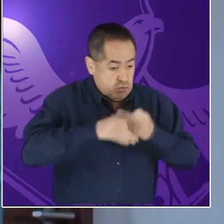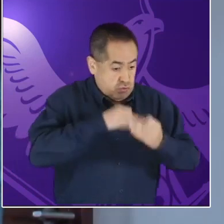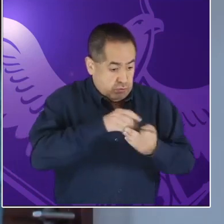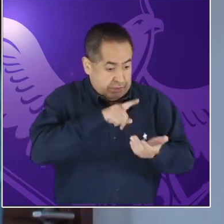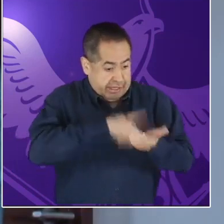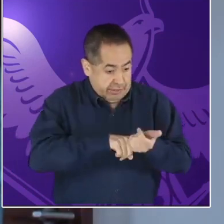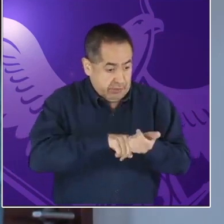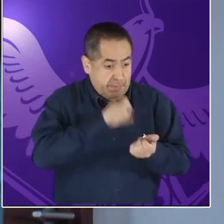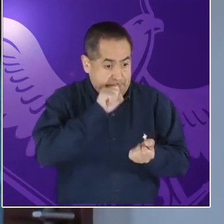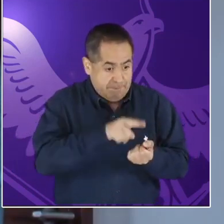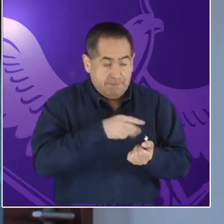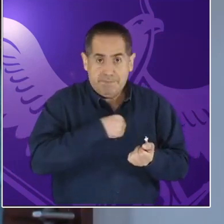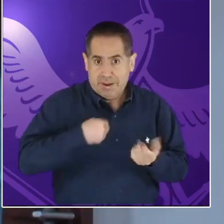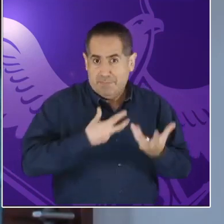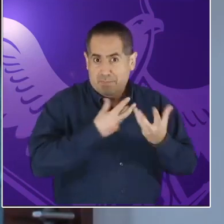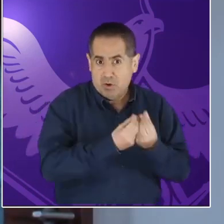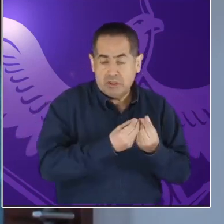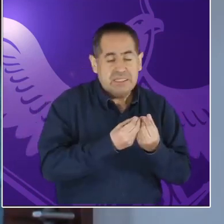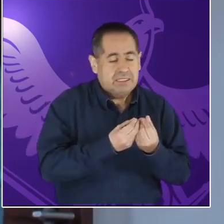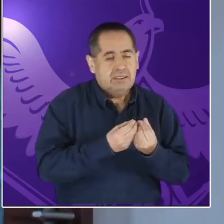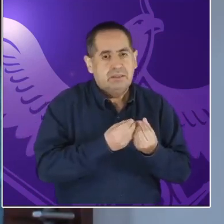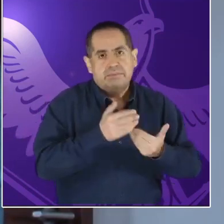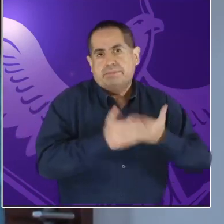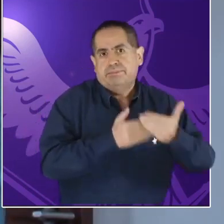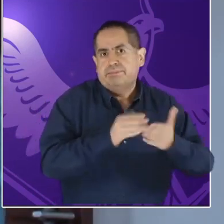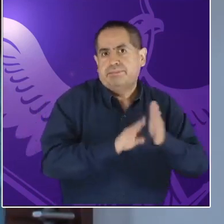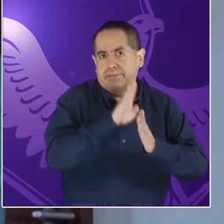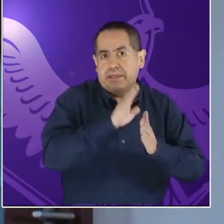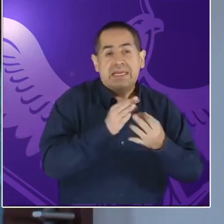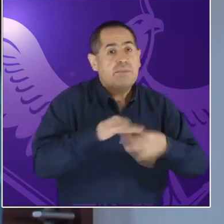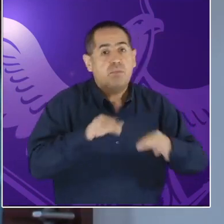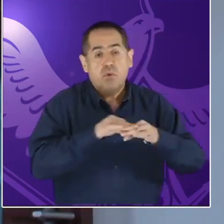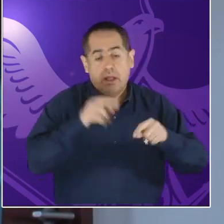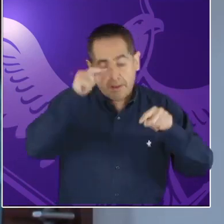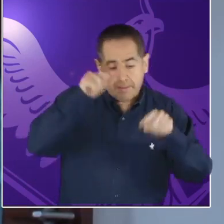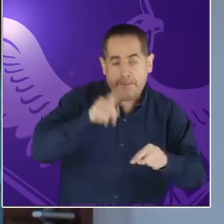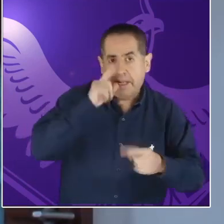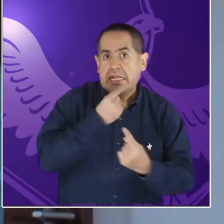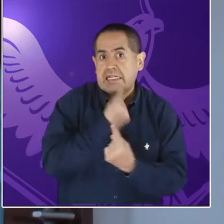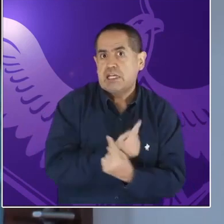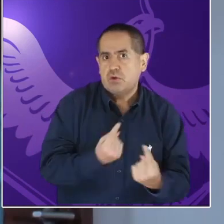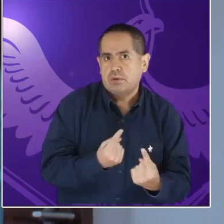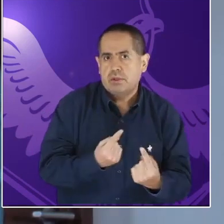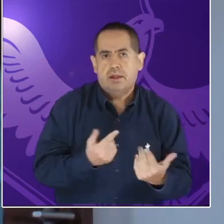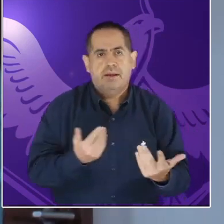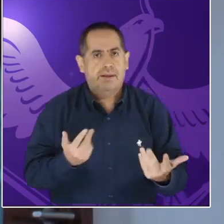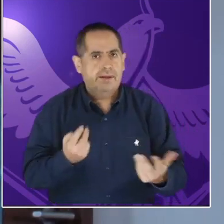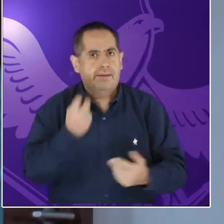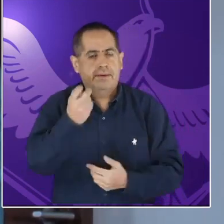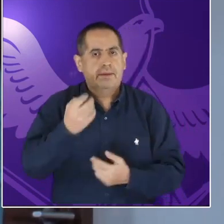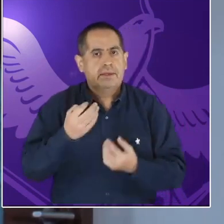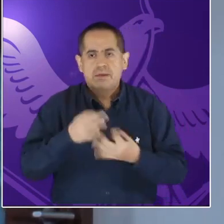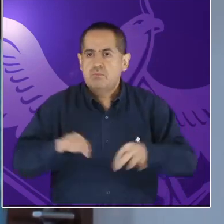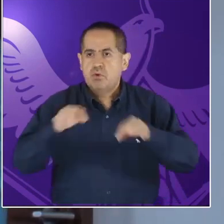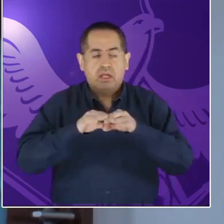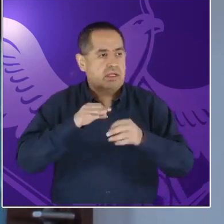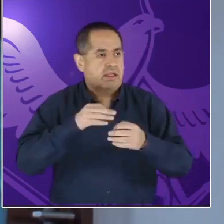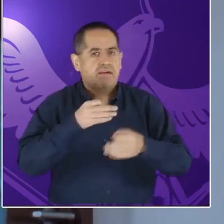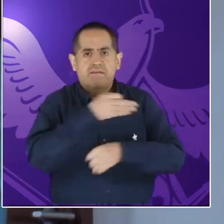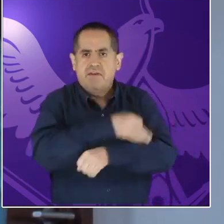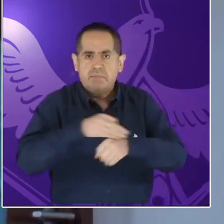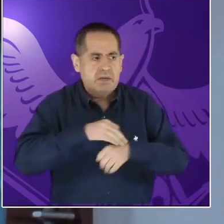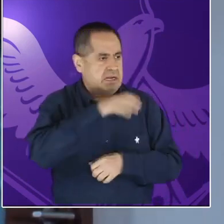y el bienestar de todos sus miembros, y en particular de los niños, ¿no?, agregando que por ese carácter debe